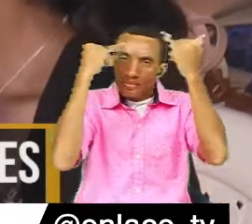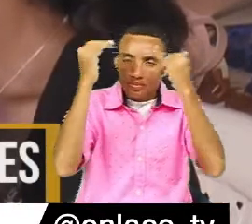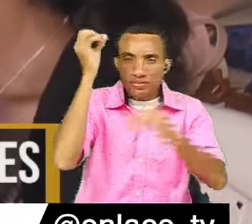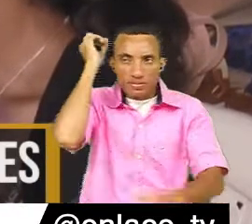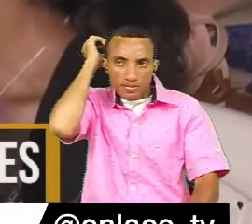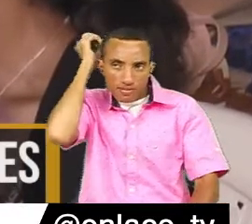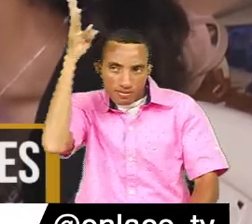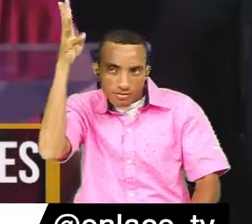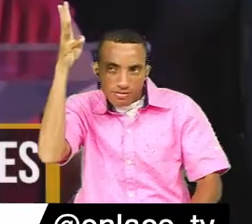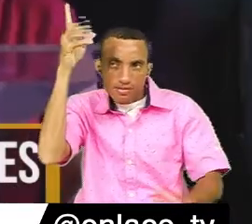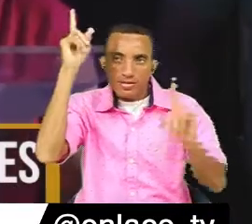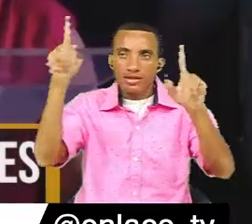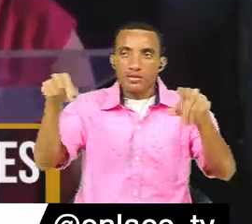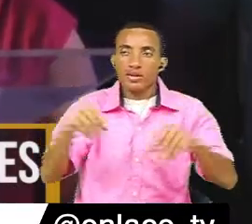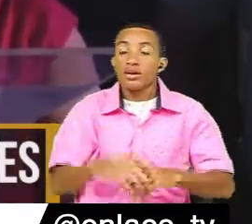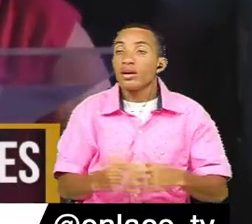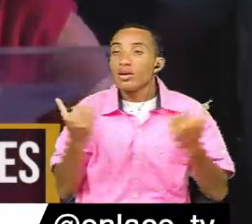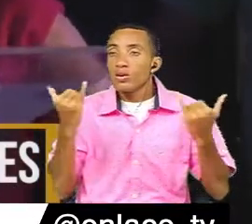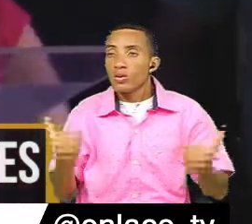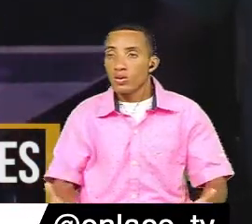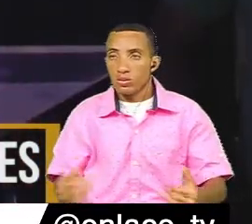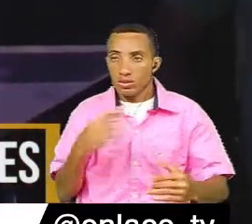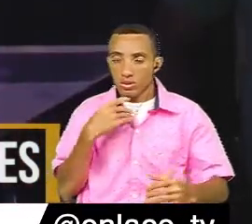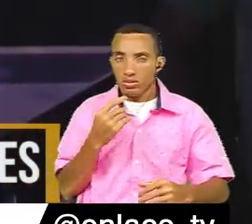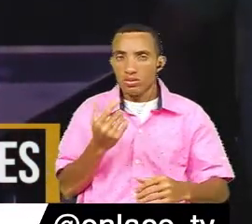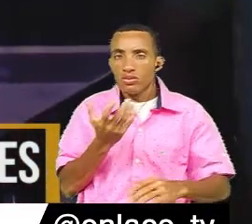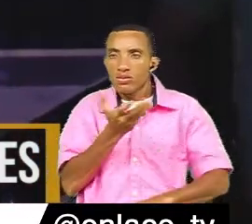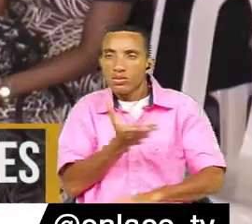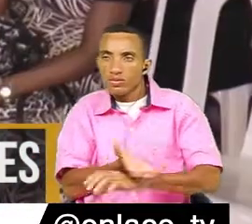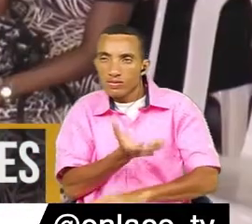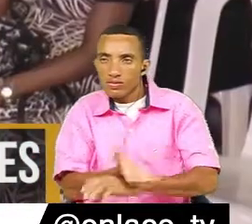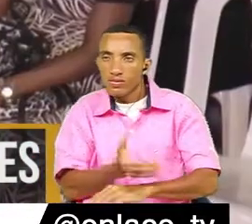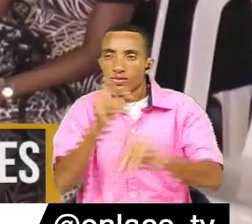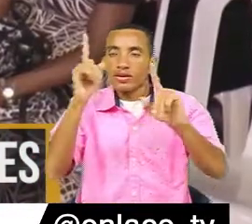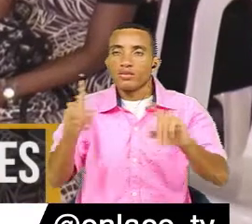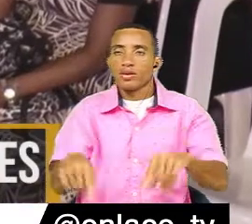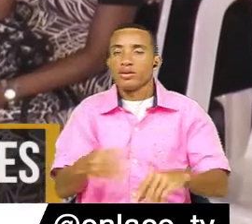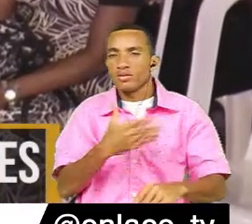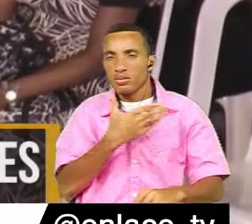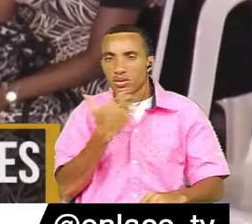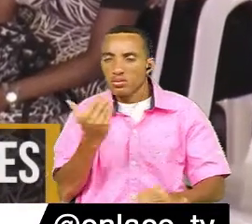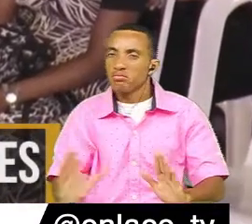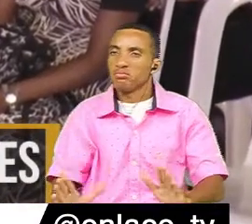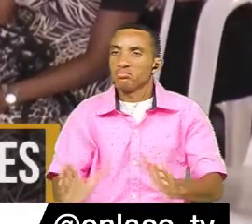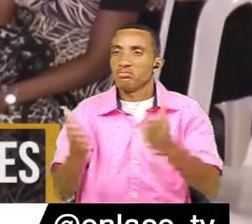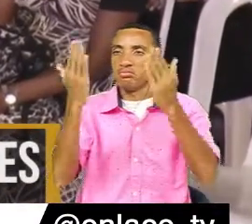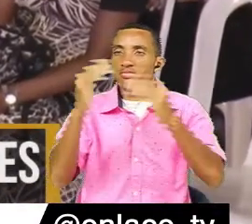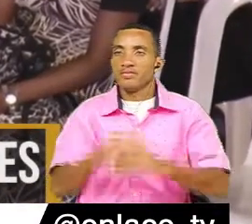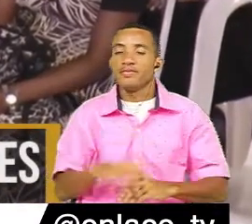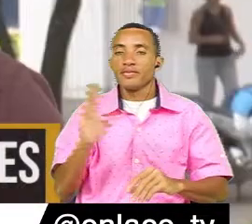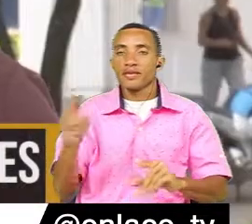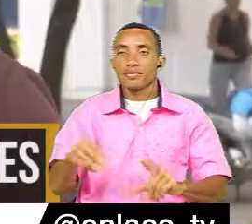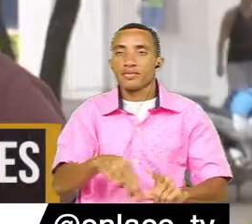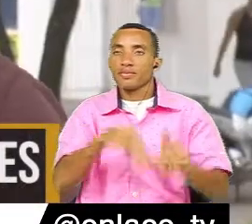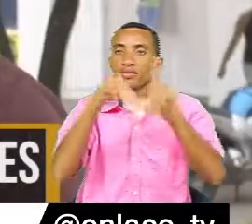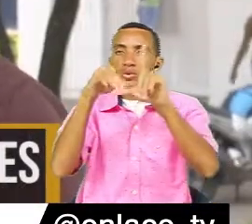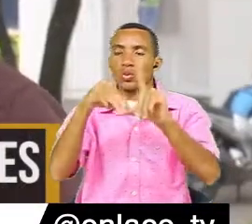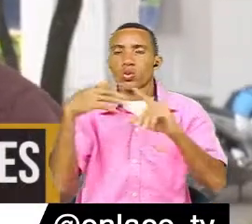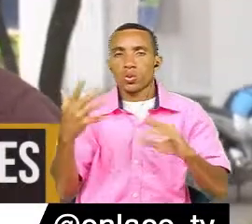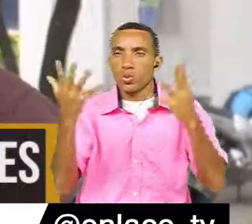didácticas que hay actualmente creadas para las ciencias, y obviamente obtener mejores resultados. Pues también esta maestría sirve para los profesores que